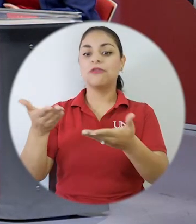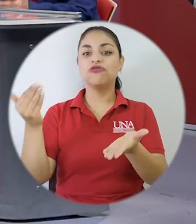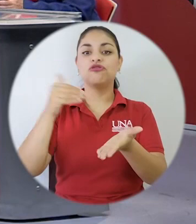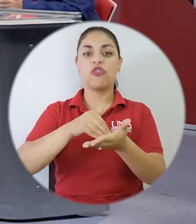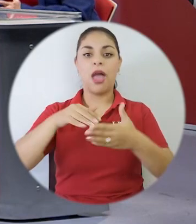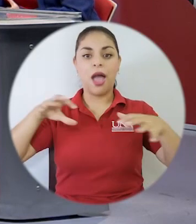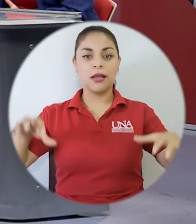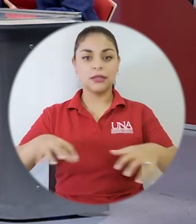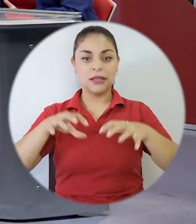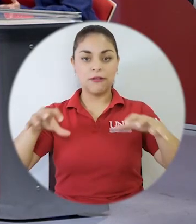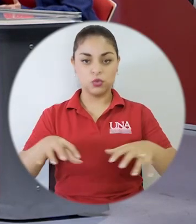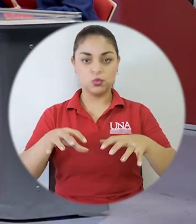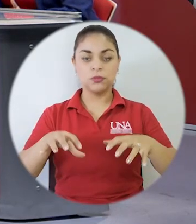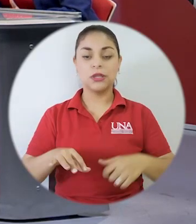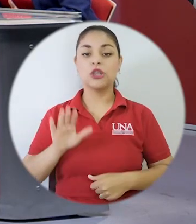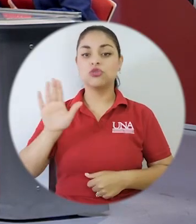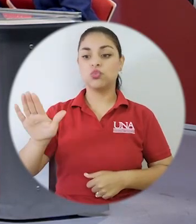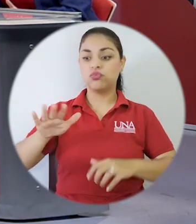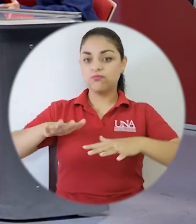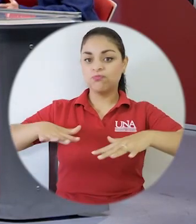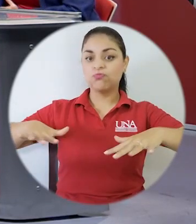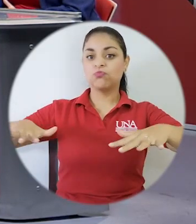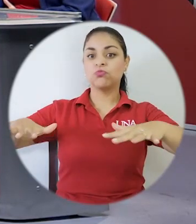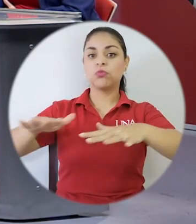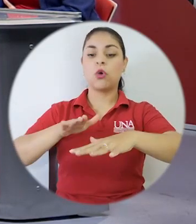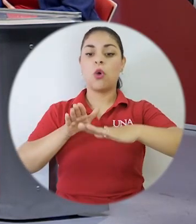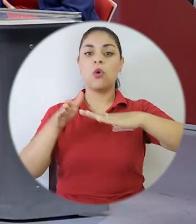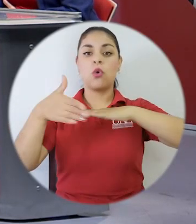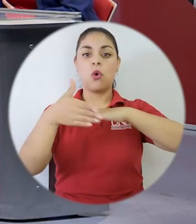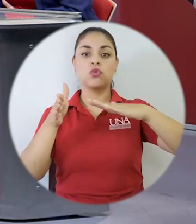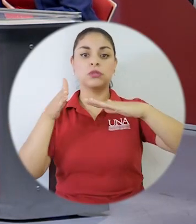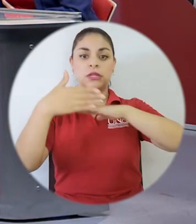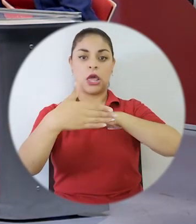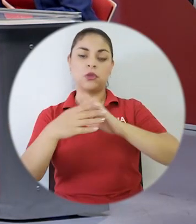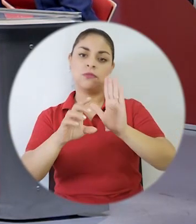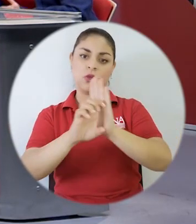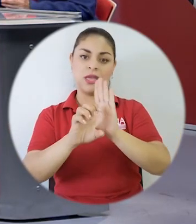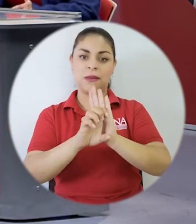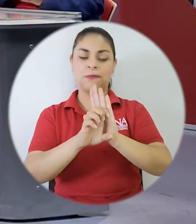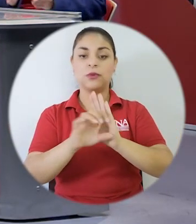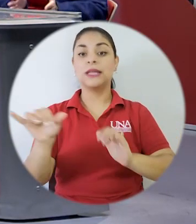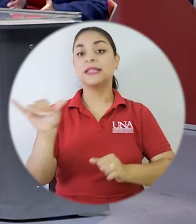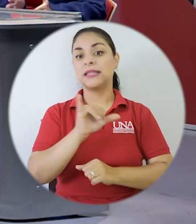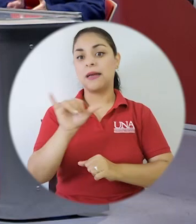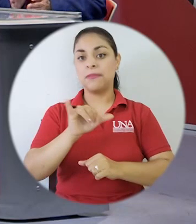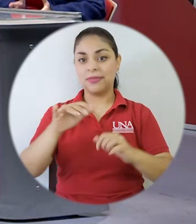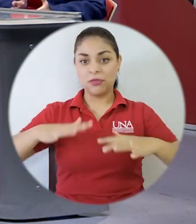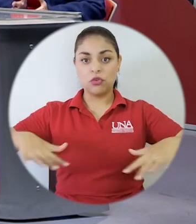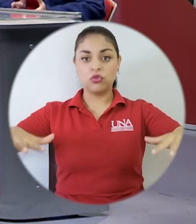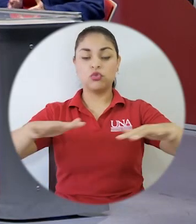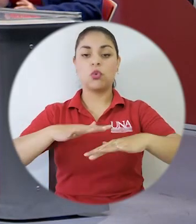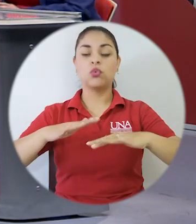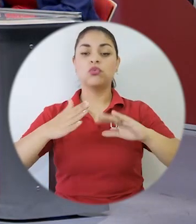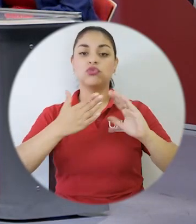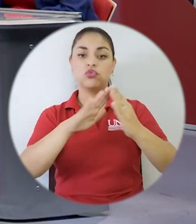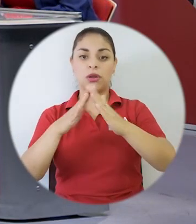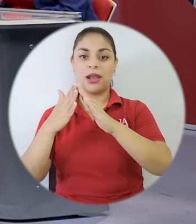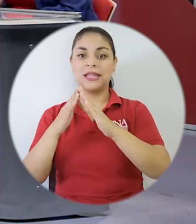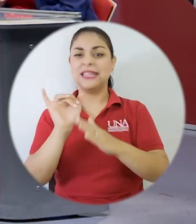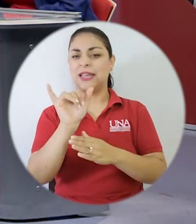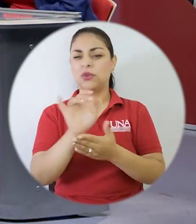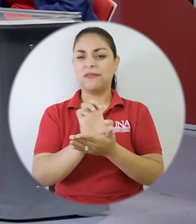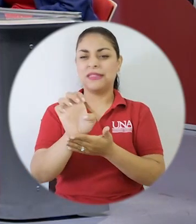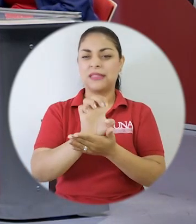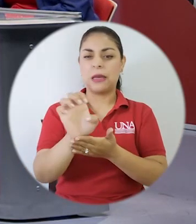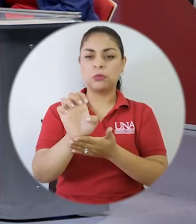para generar reactivación en sus territorios costeros, por ejemplo, o en los mismos territorios rurales. Y con